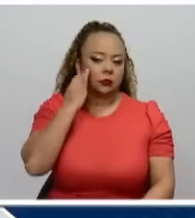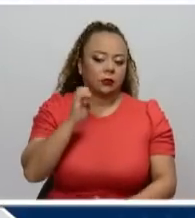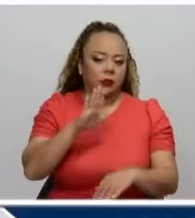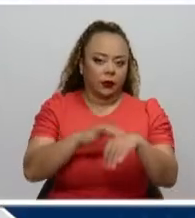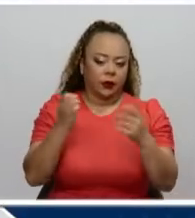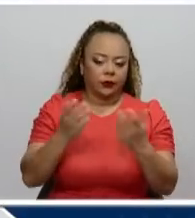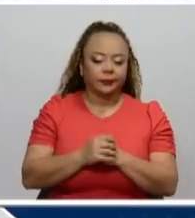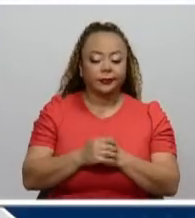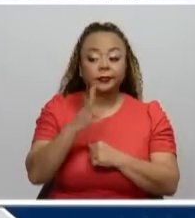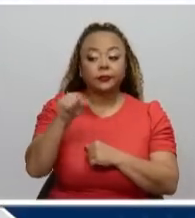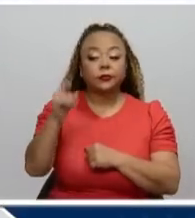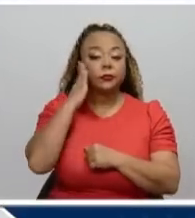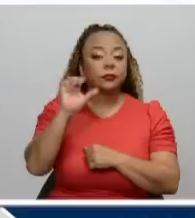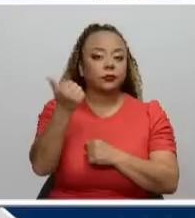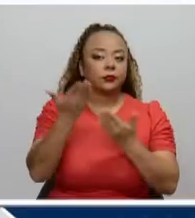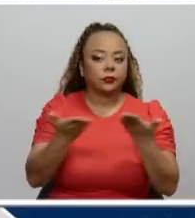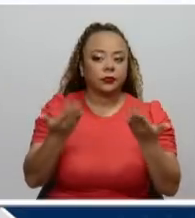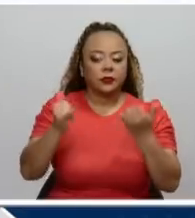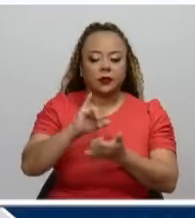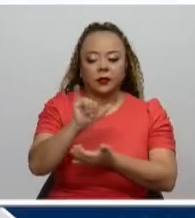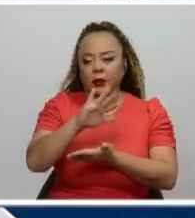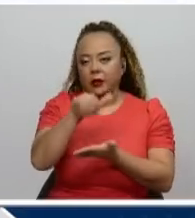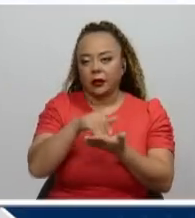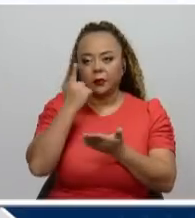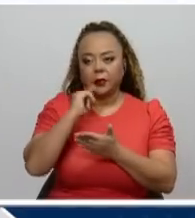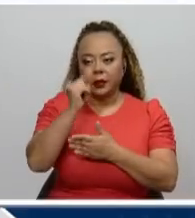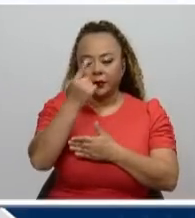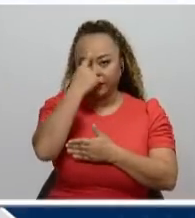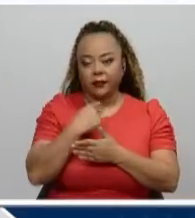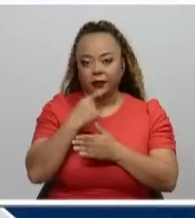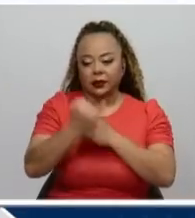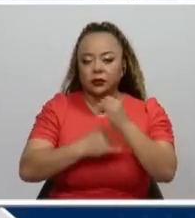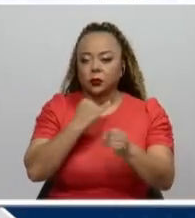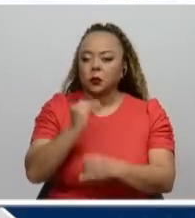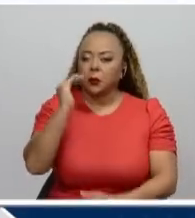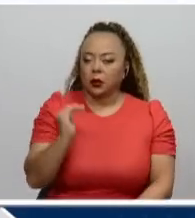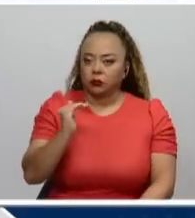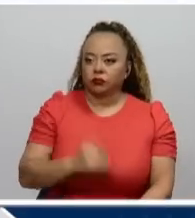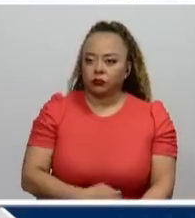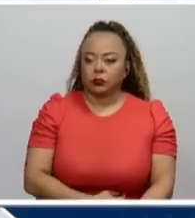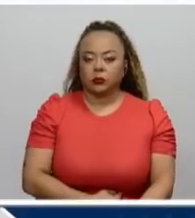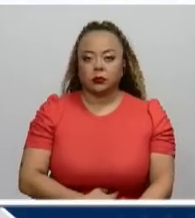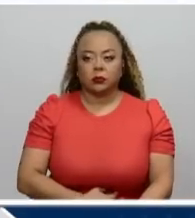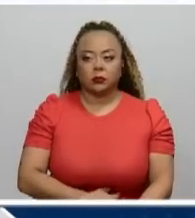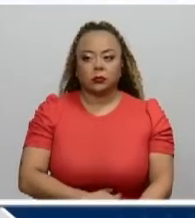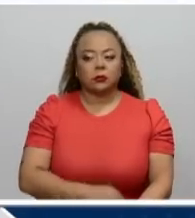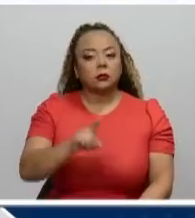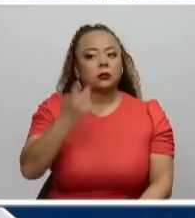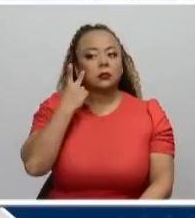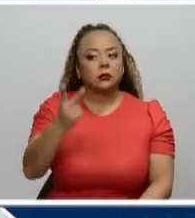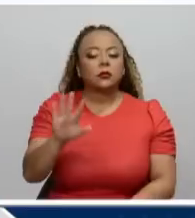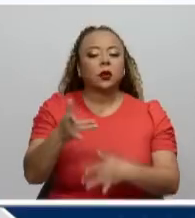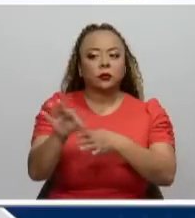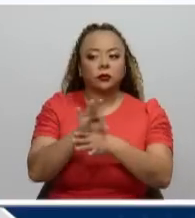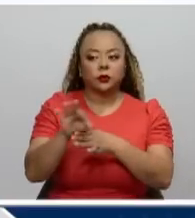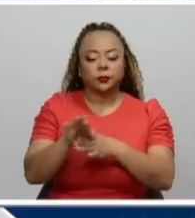es otra cosa ya como central para perfil internacional es un jugador bajito verdad Ahí Habría que ver que Qué tanto te